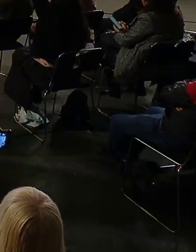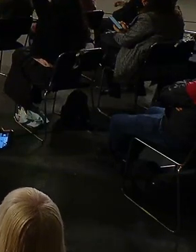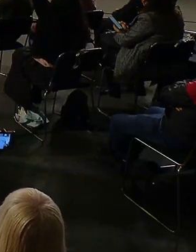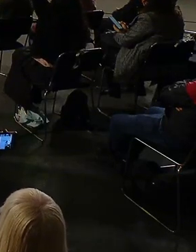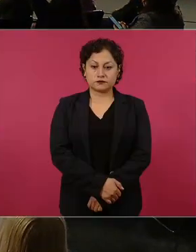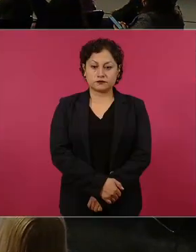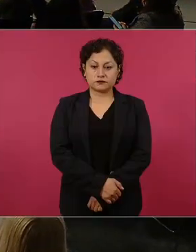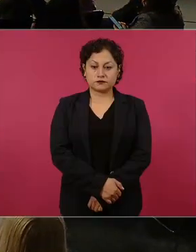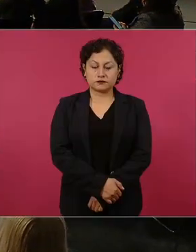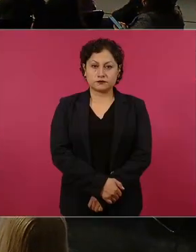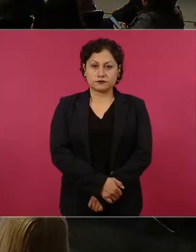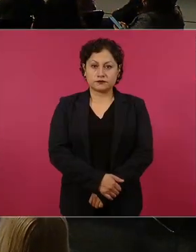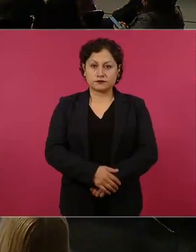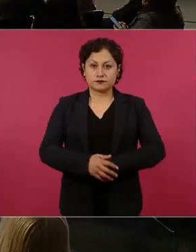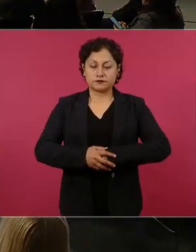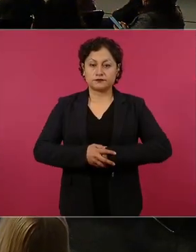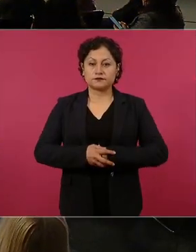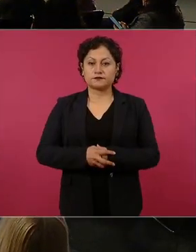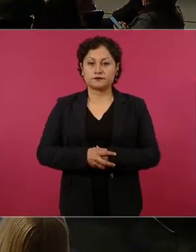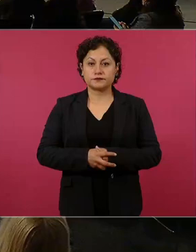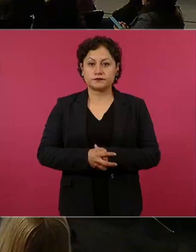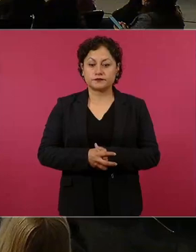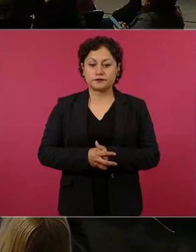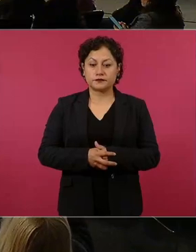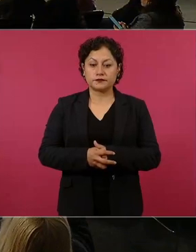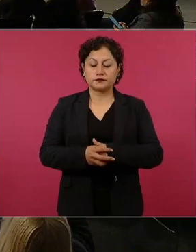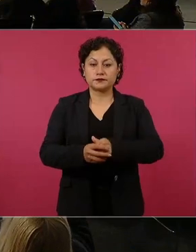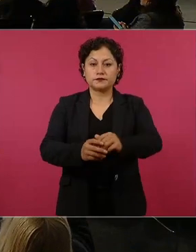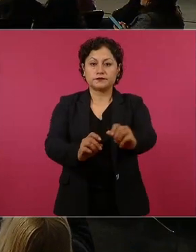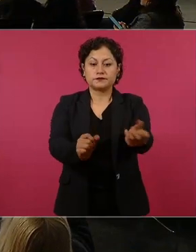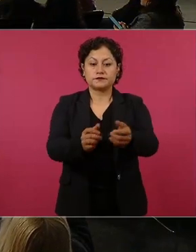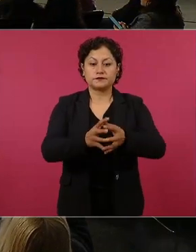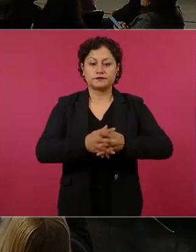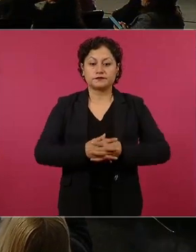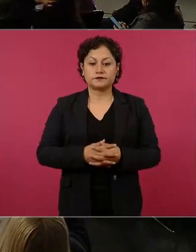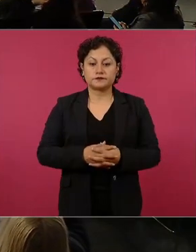Pues ya, vámonos. ¿Qué?